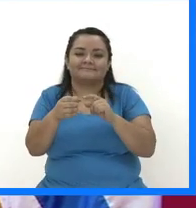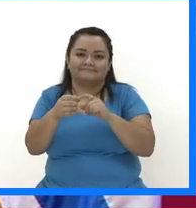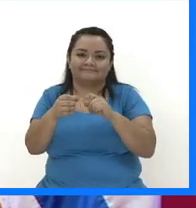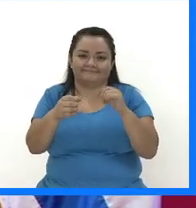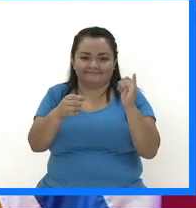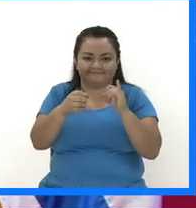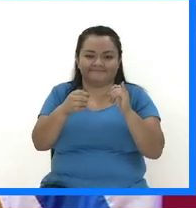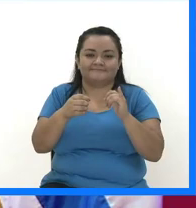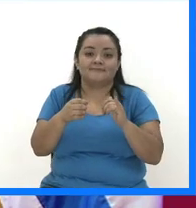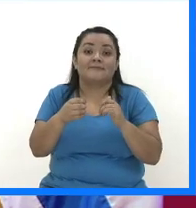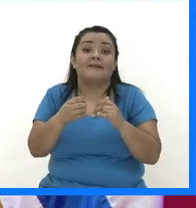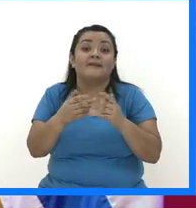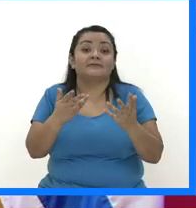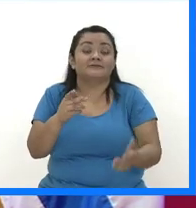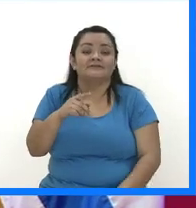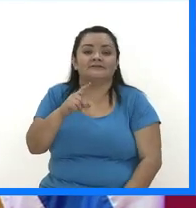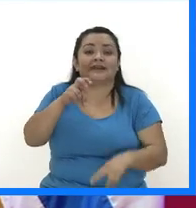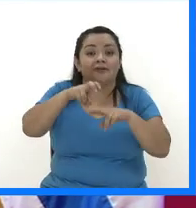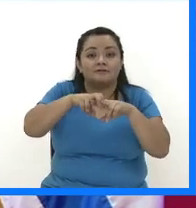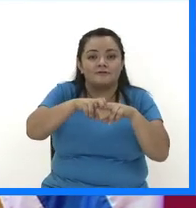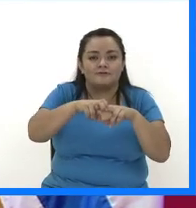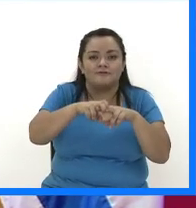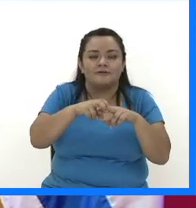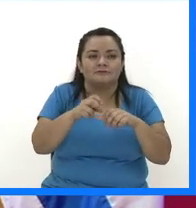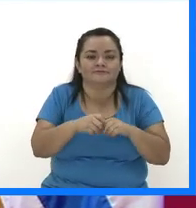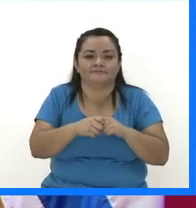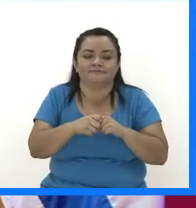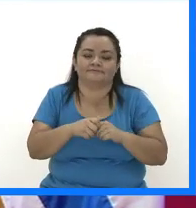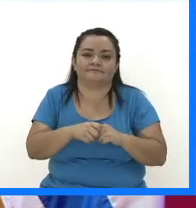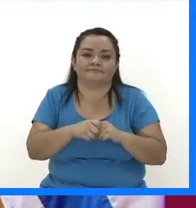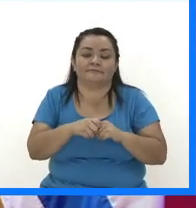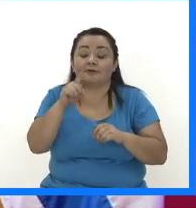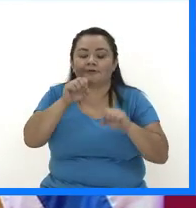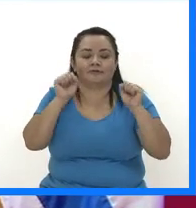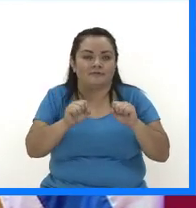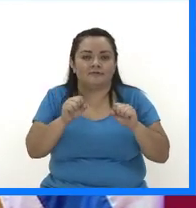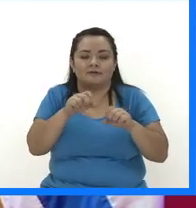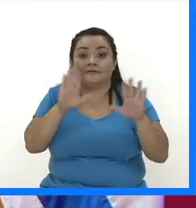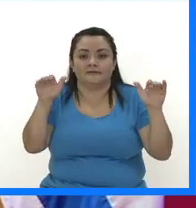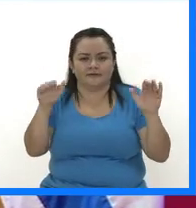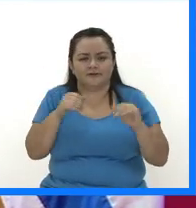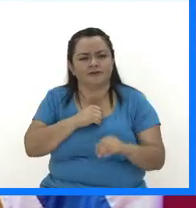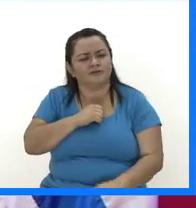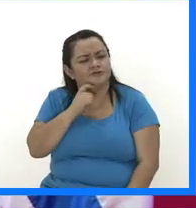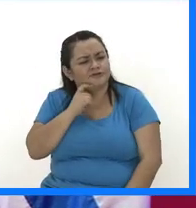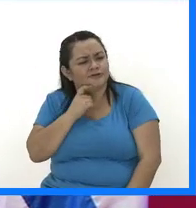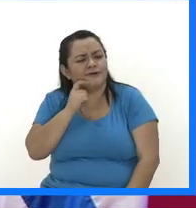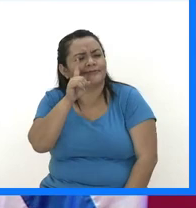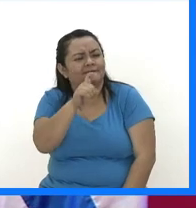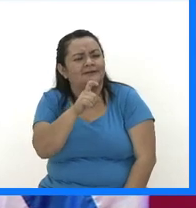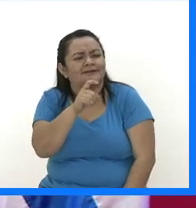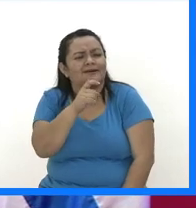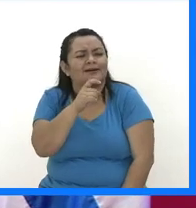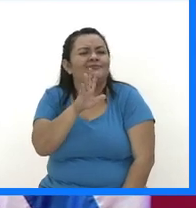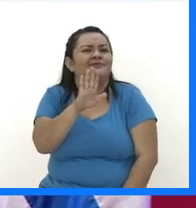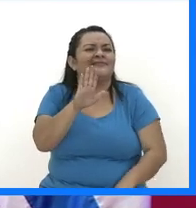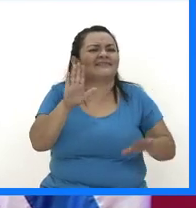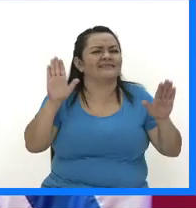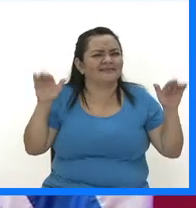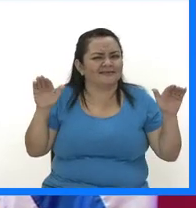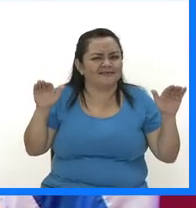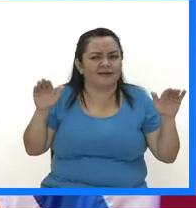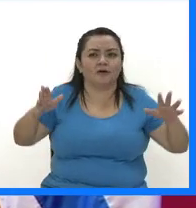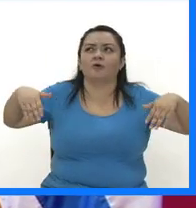vaya pero el punto era que la lora no podía llegar en el campo pero yo recuerdo que le preguntaba mire y cómo hacen para que la logra no se